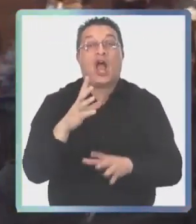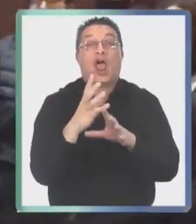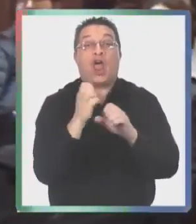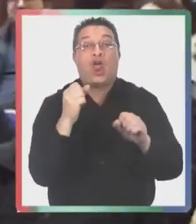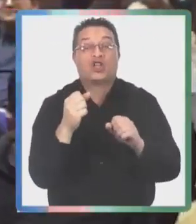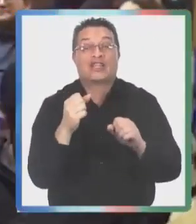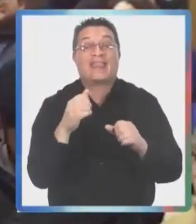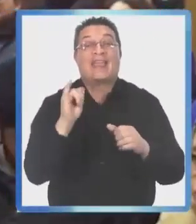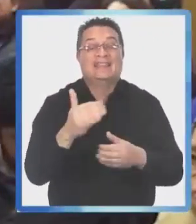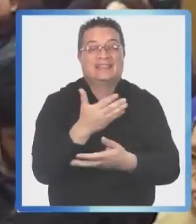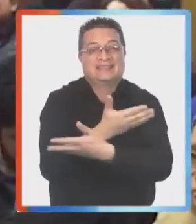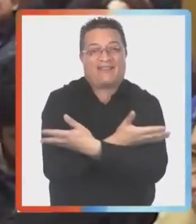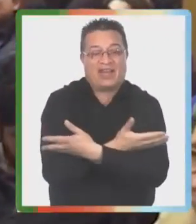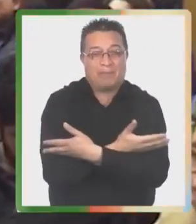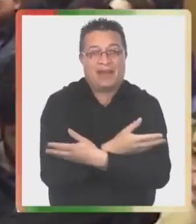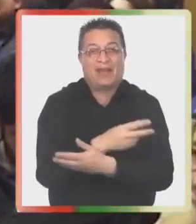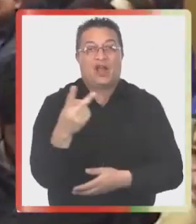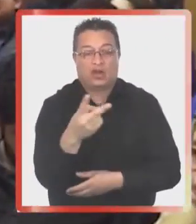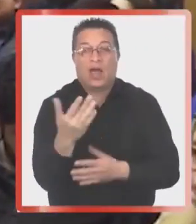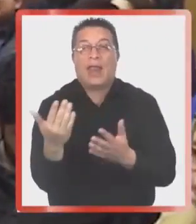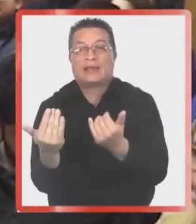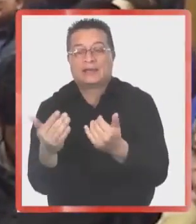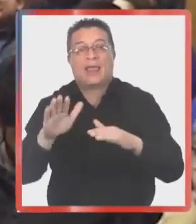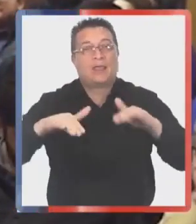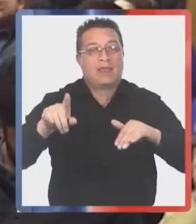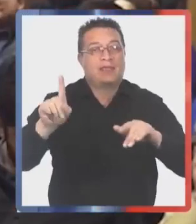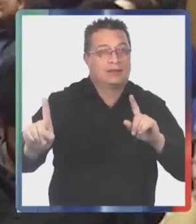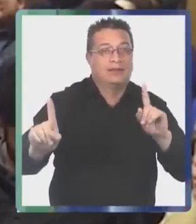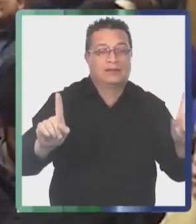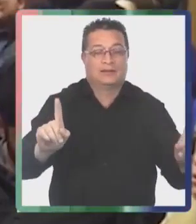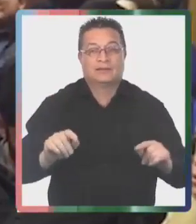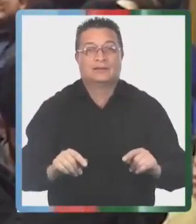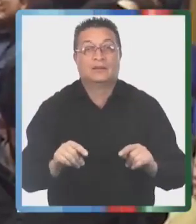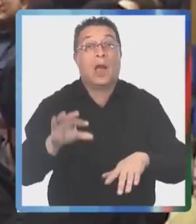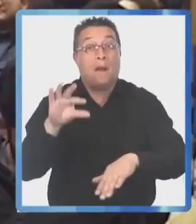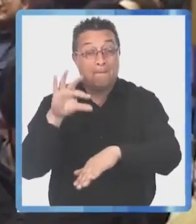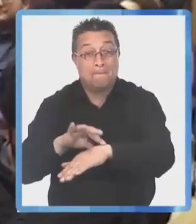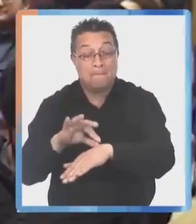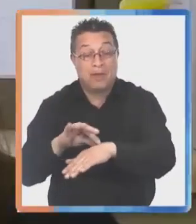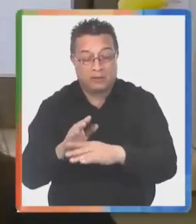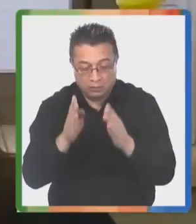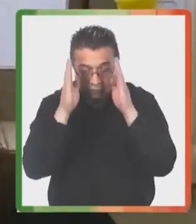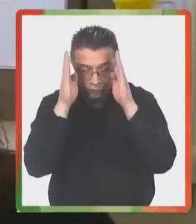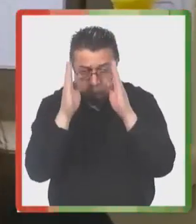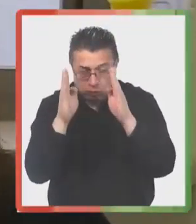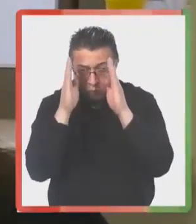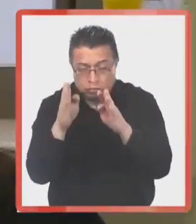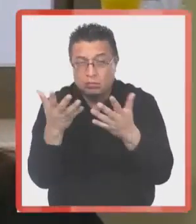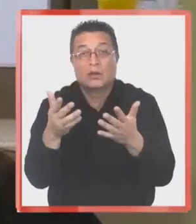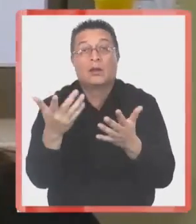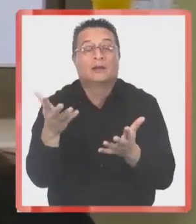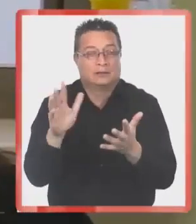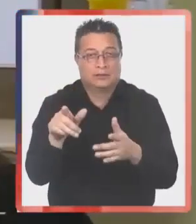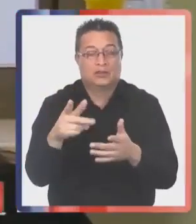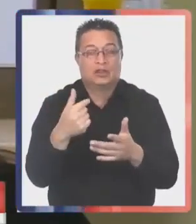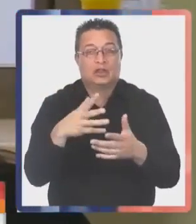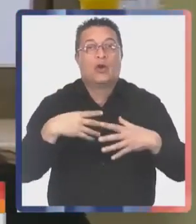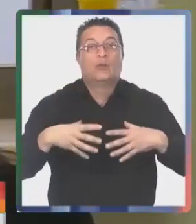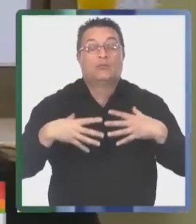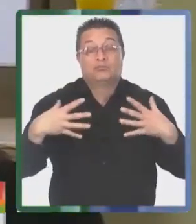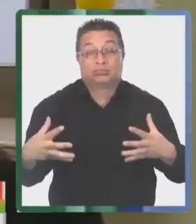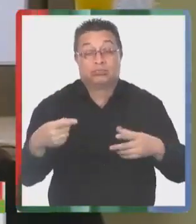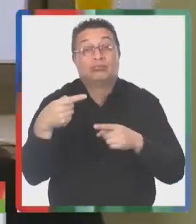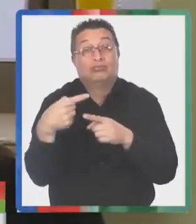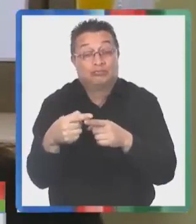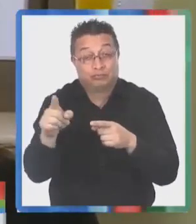las provincias de Los Andes y San Felipe, según necesidades de cada establecimiento. Los médicos van a estar focalizados en